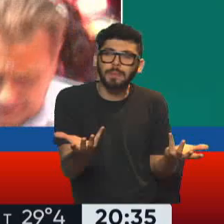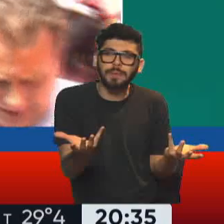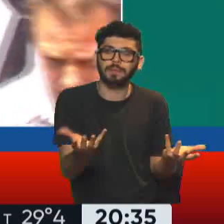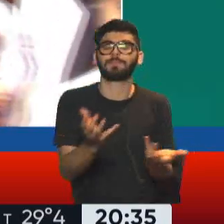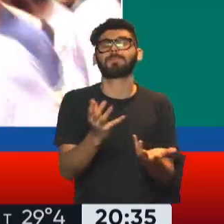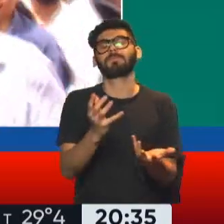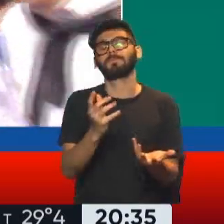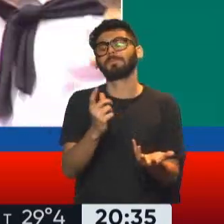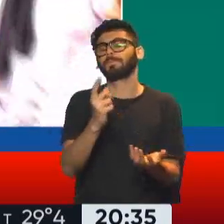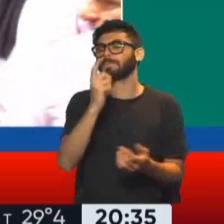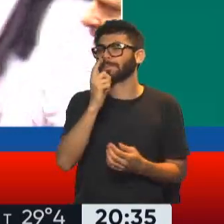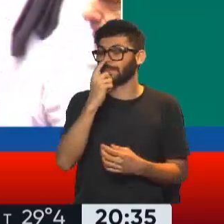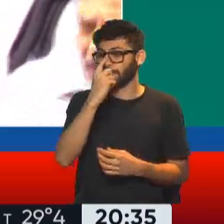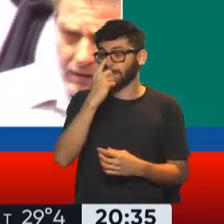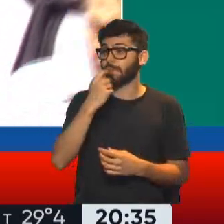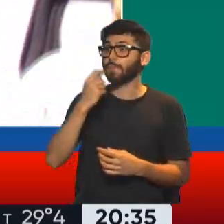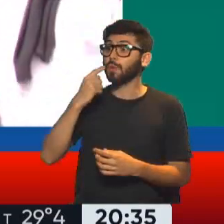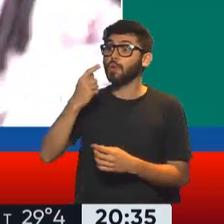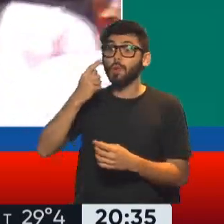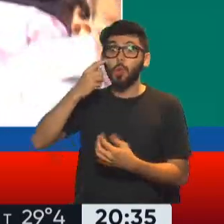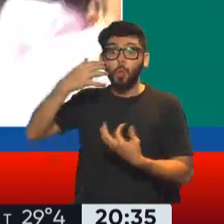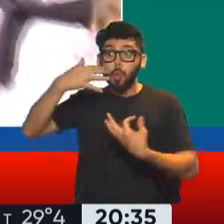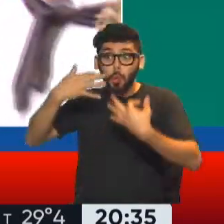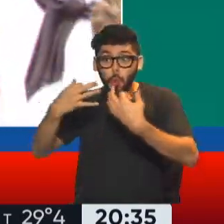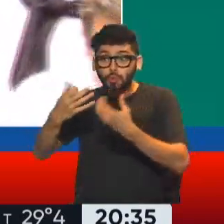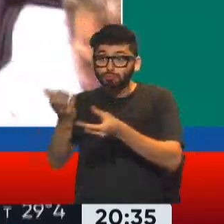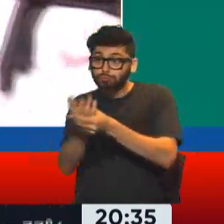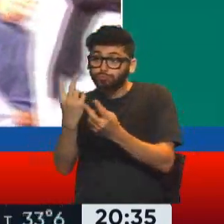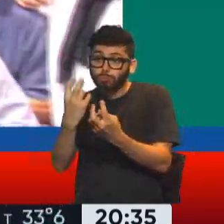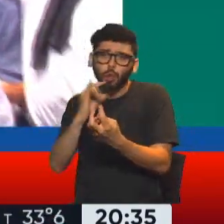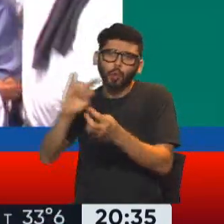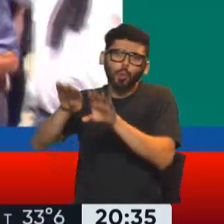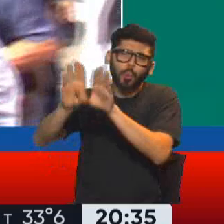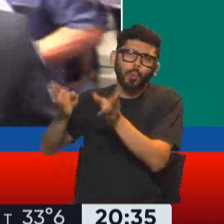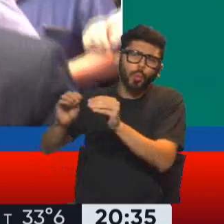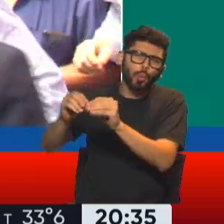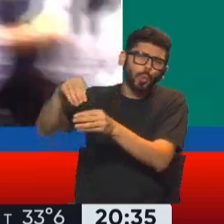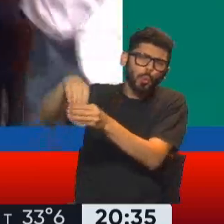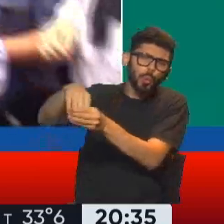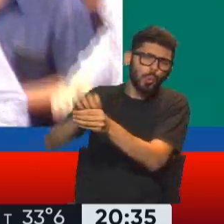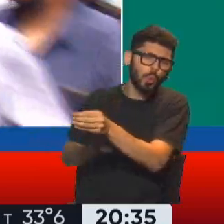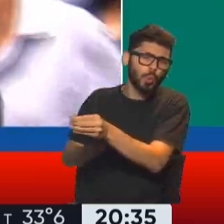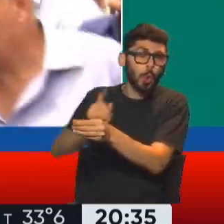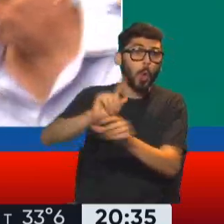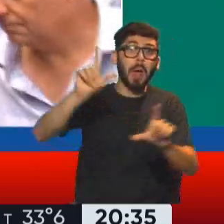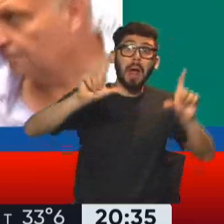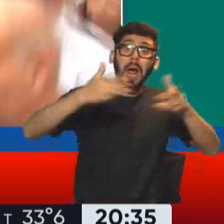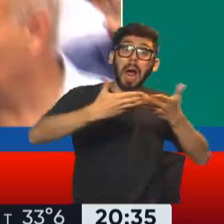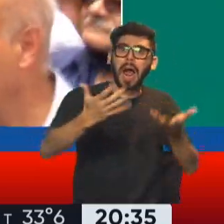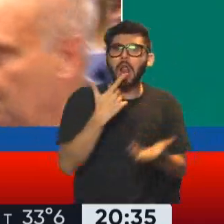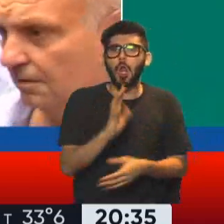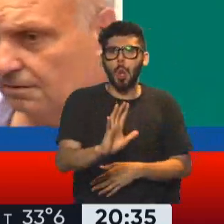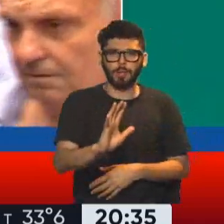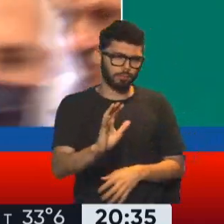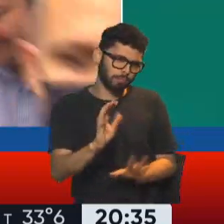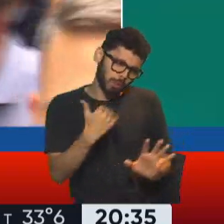Yo creo que si hay una causa judicial, la causa judicial se debe ventilar en los tribunales y no en los medios de comunicación. Yo ahí voy Eso a